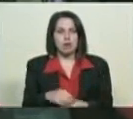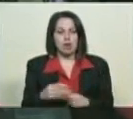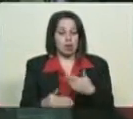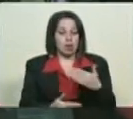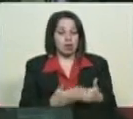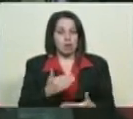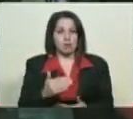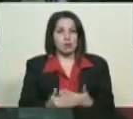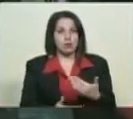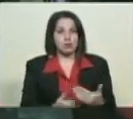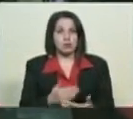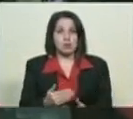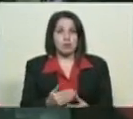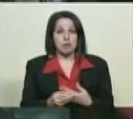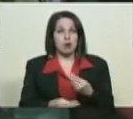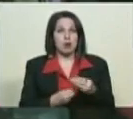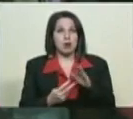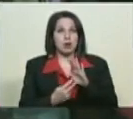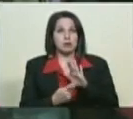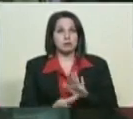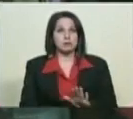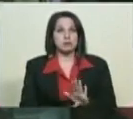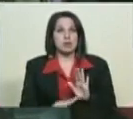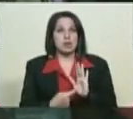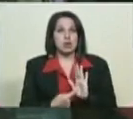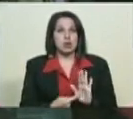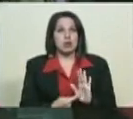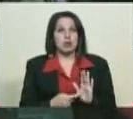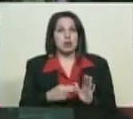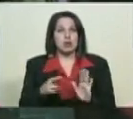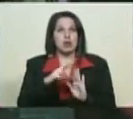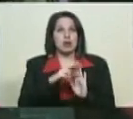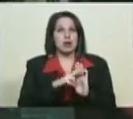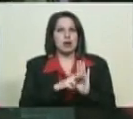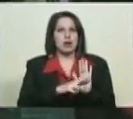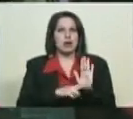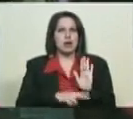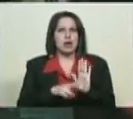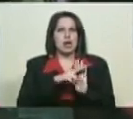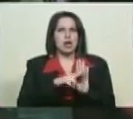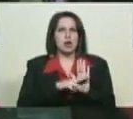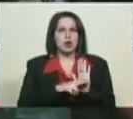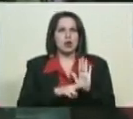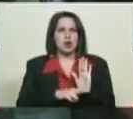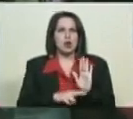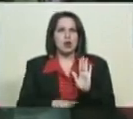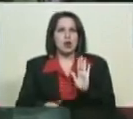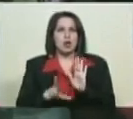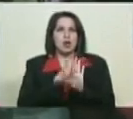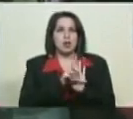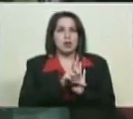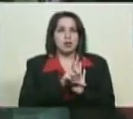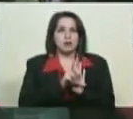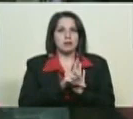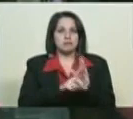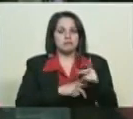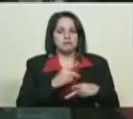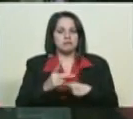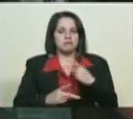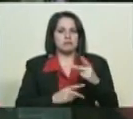procedamos de acuerdo a lo establecido en las reglas, en las normativas, en las leyes, en la ley de procesos